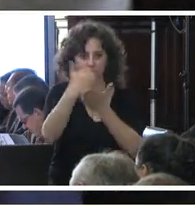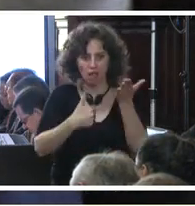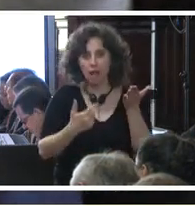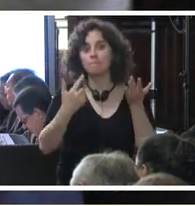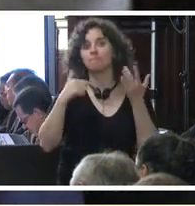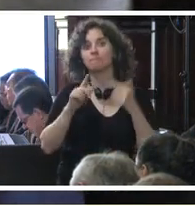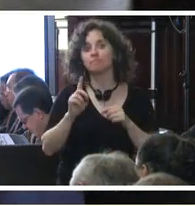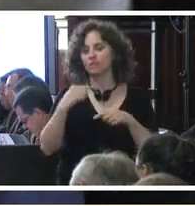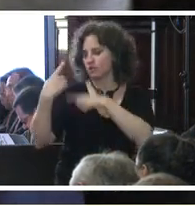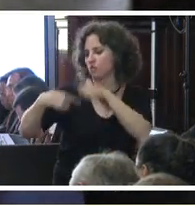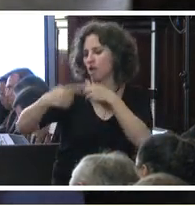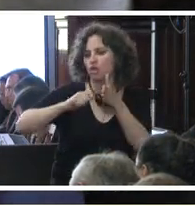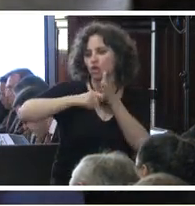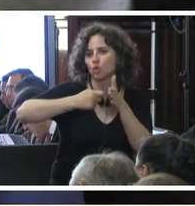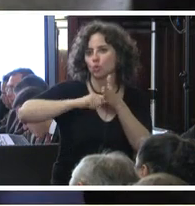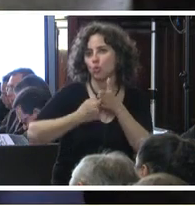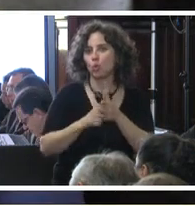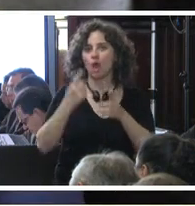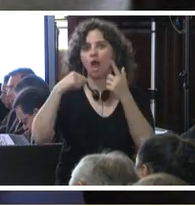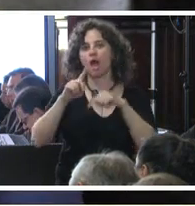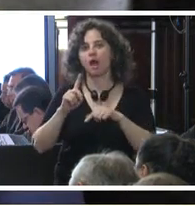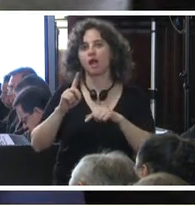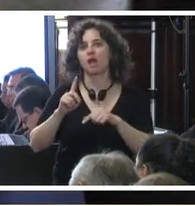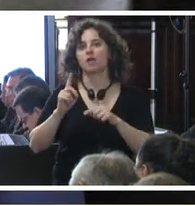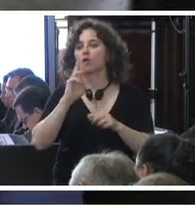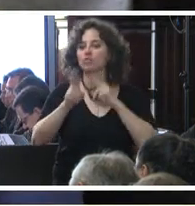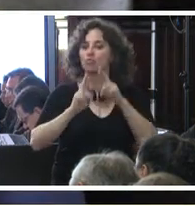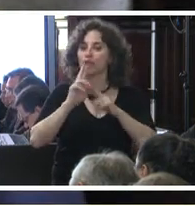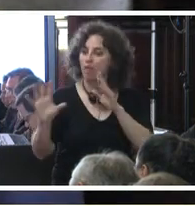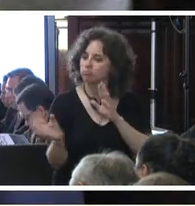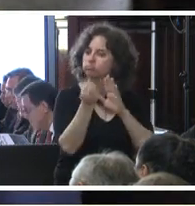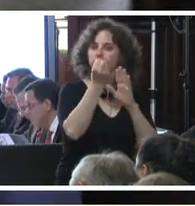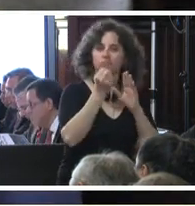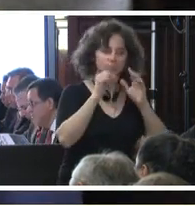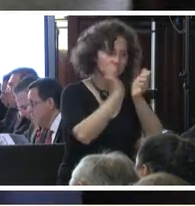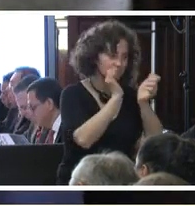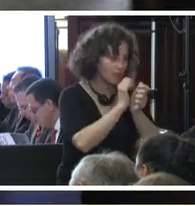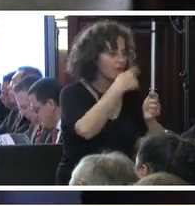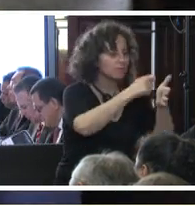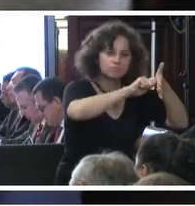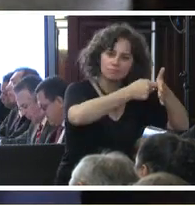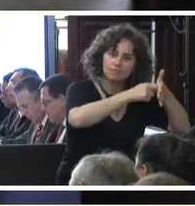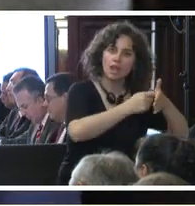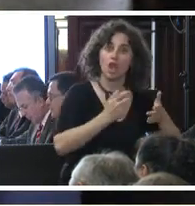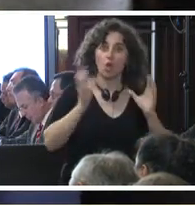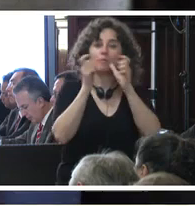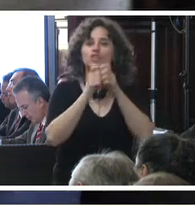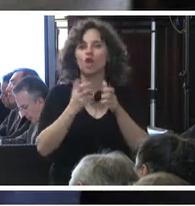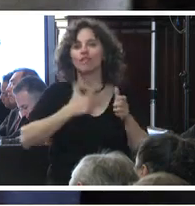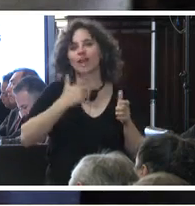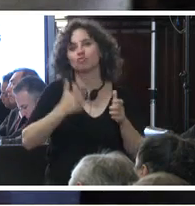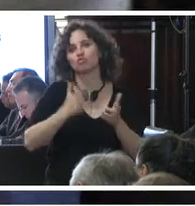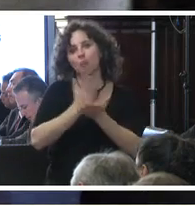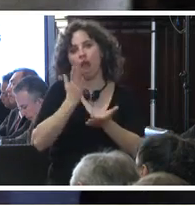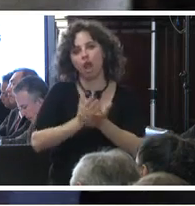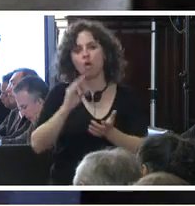sistemática tortura hacia todas las detenciones o como resultado de las detenciones, en donde precisamente la Comisión de Derechos Humanos del Estado de Coahuila